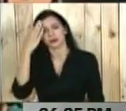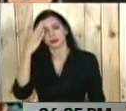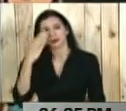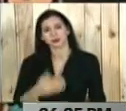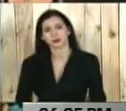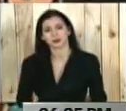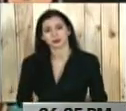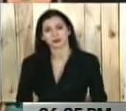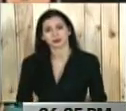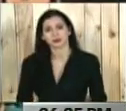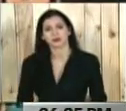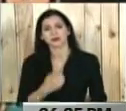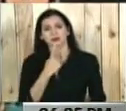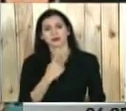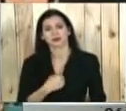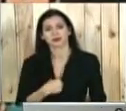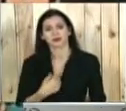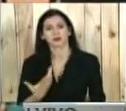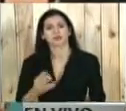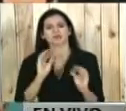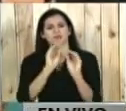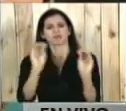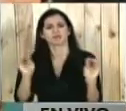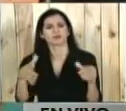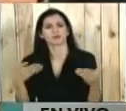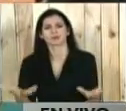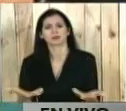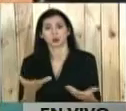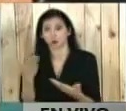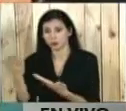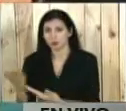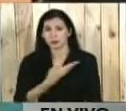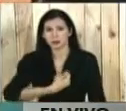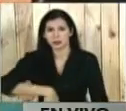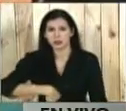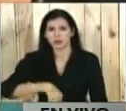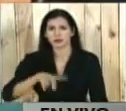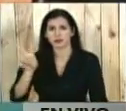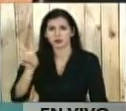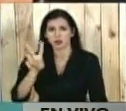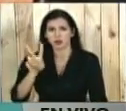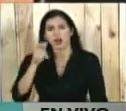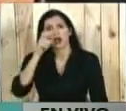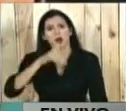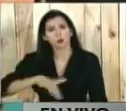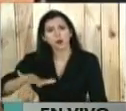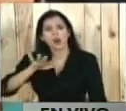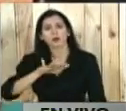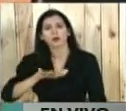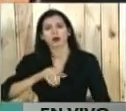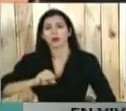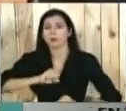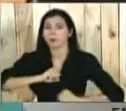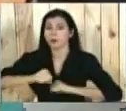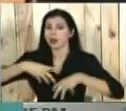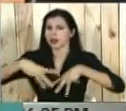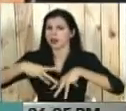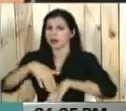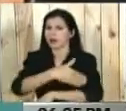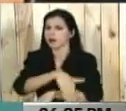que nos dijera qué llamado le hace como presidente de la República al pueblo que está movilizado. Se han